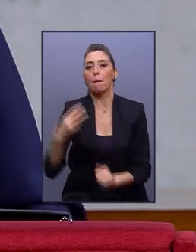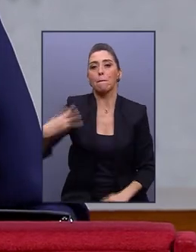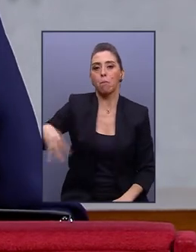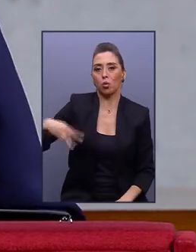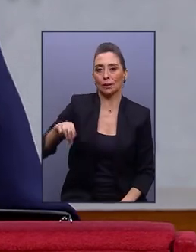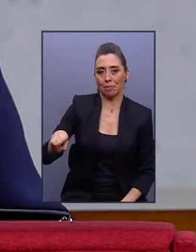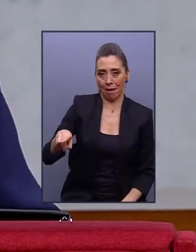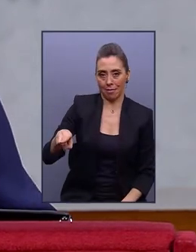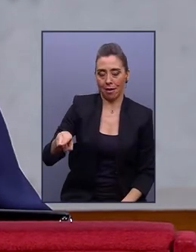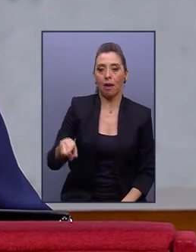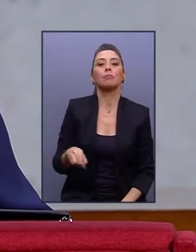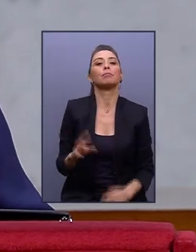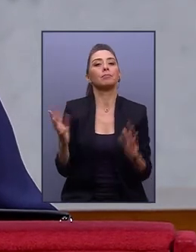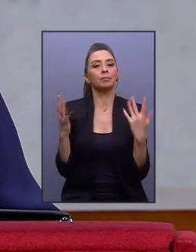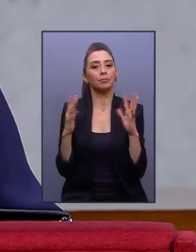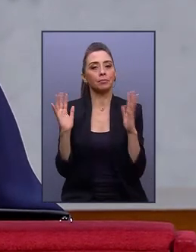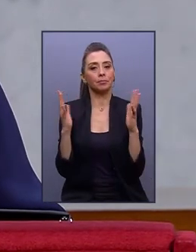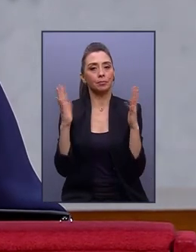Esto